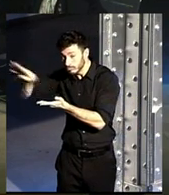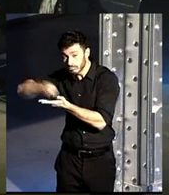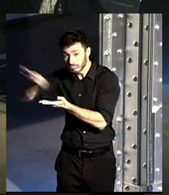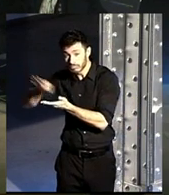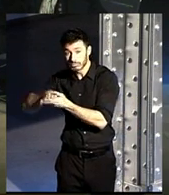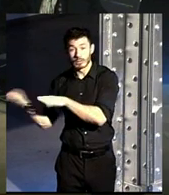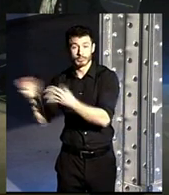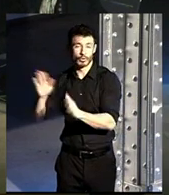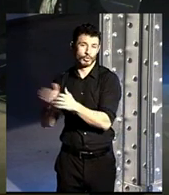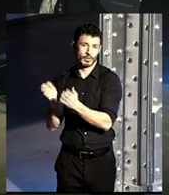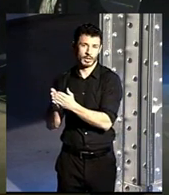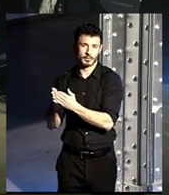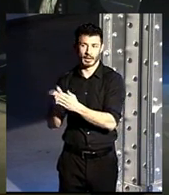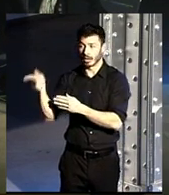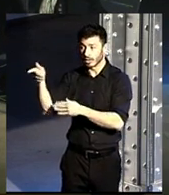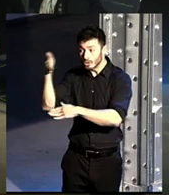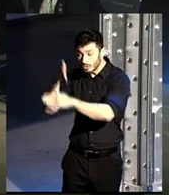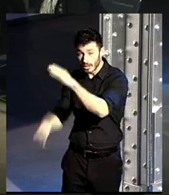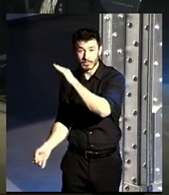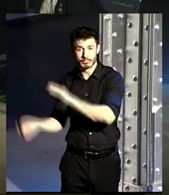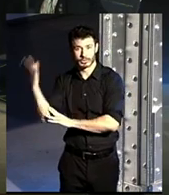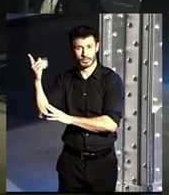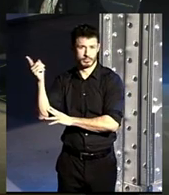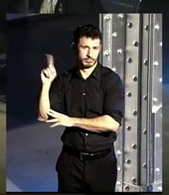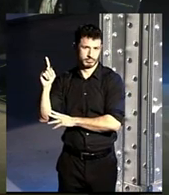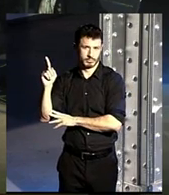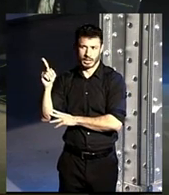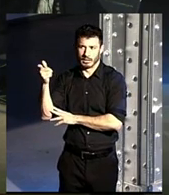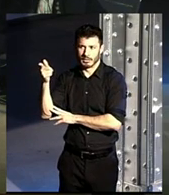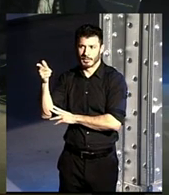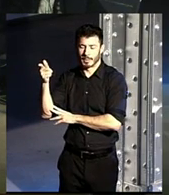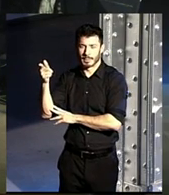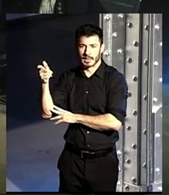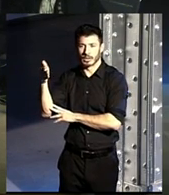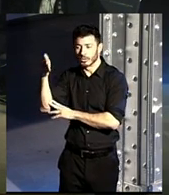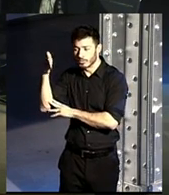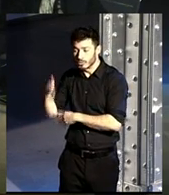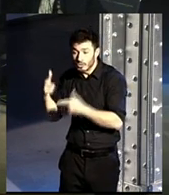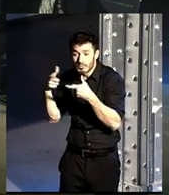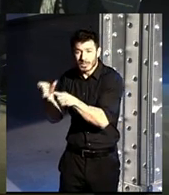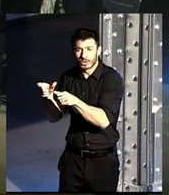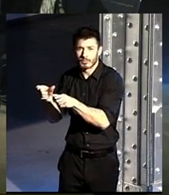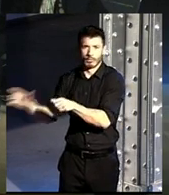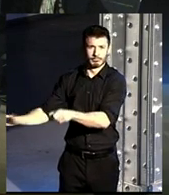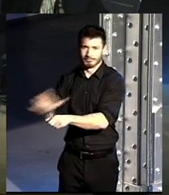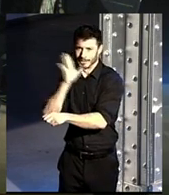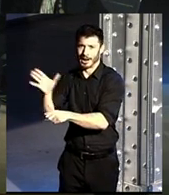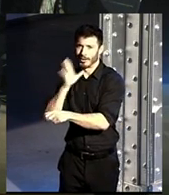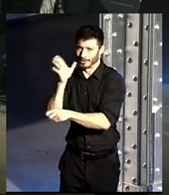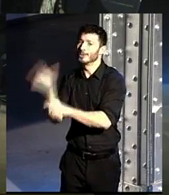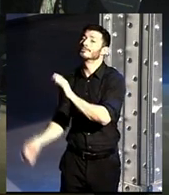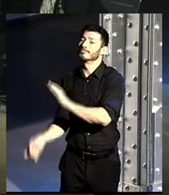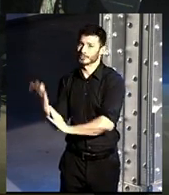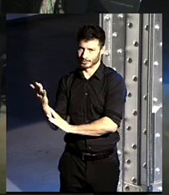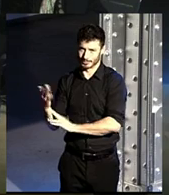un submarino que es estupendo. O sea, el Cadillac de los submarinos. Que puede viajar por 20.000 leguas. Claro, ese es el 20.000 leguas, ese es el